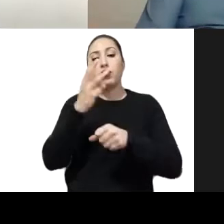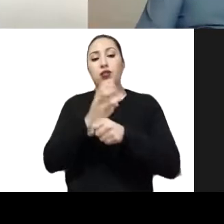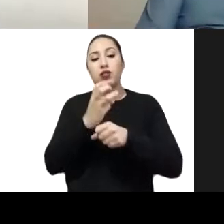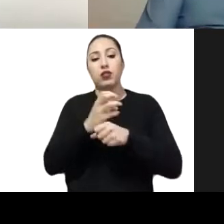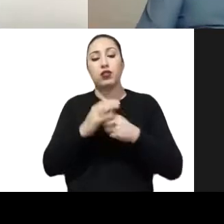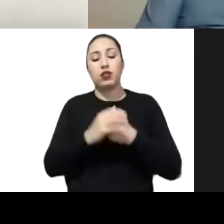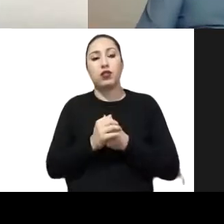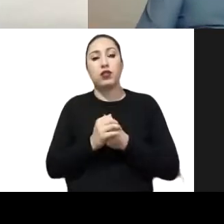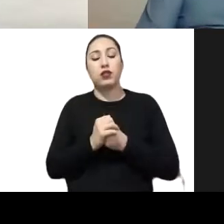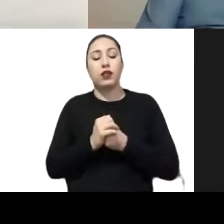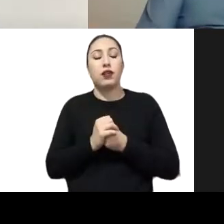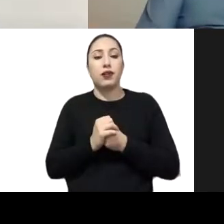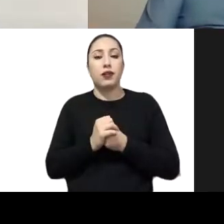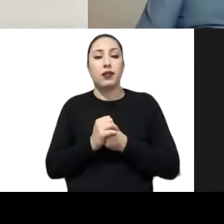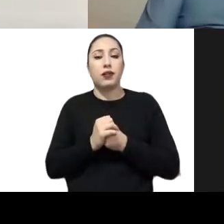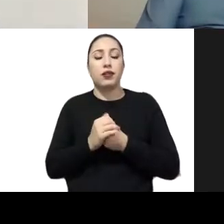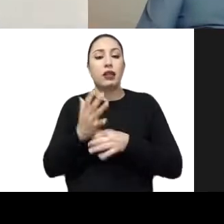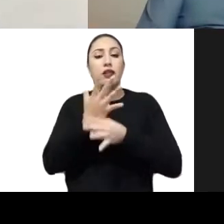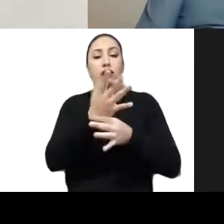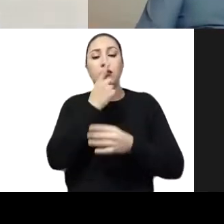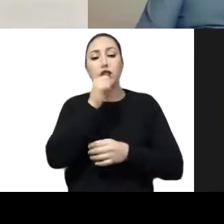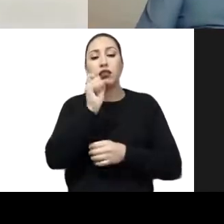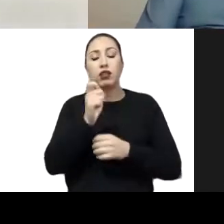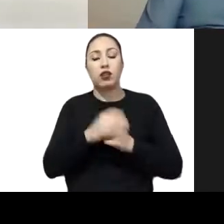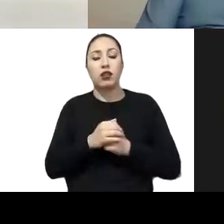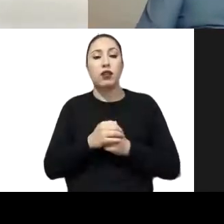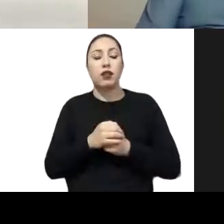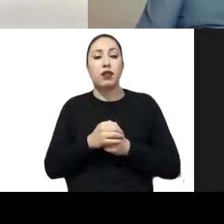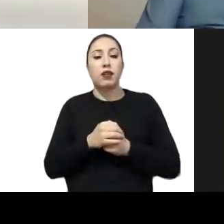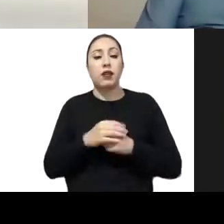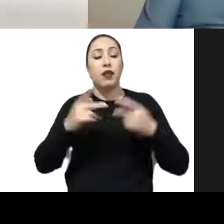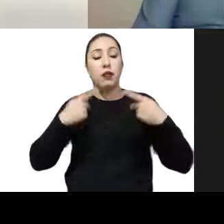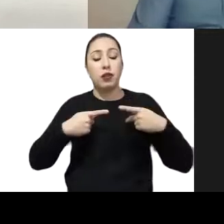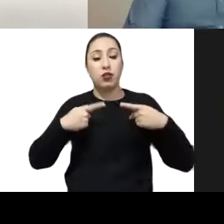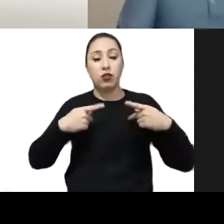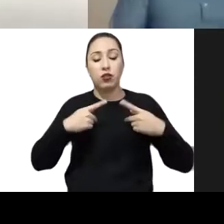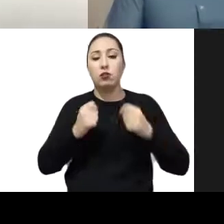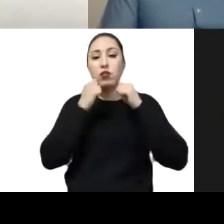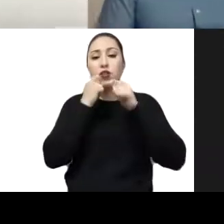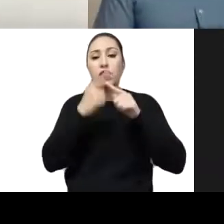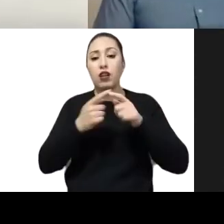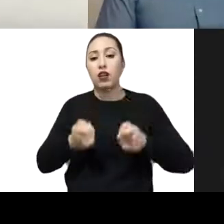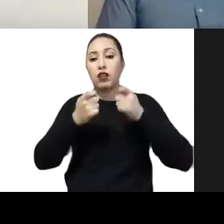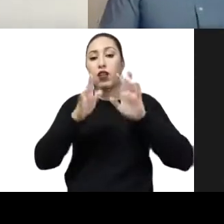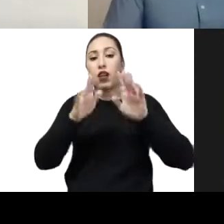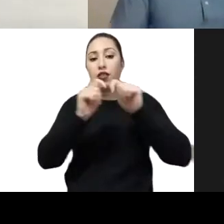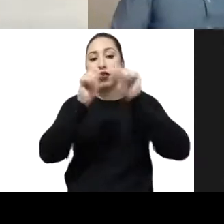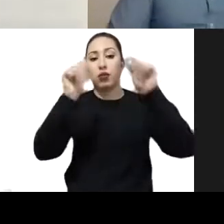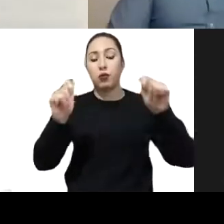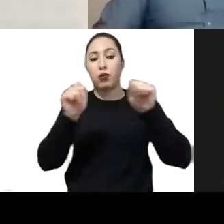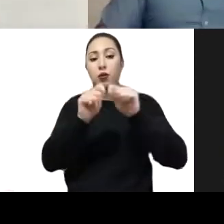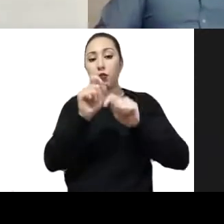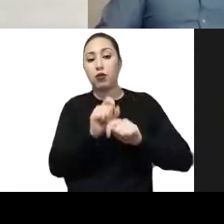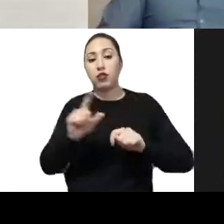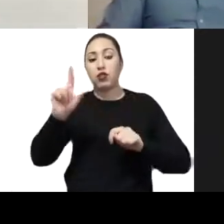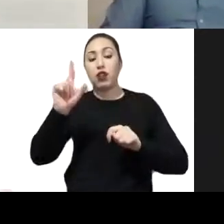Toda persona a quien legalmente se le haya expedido título profesional o grado académico